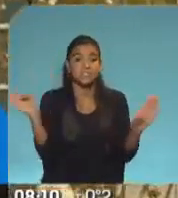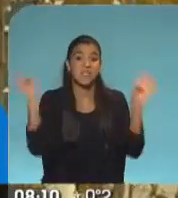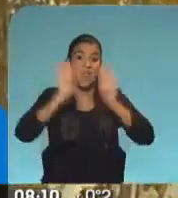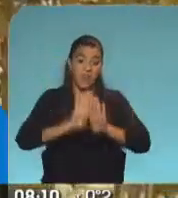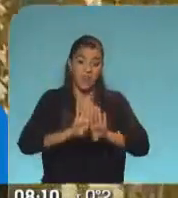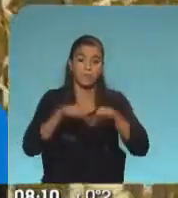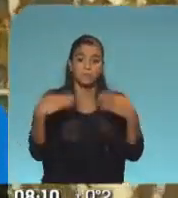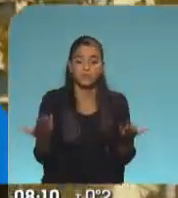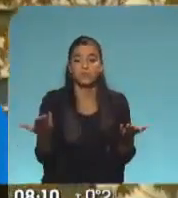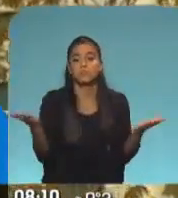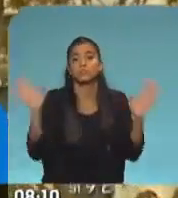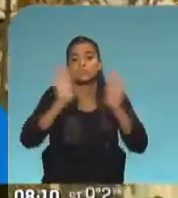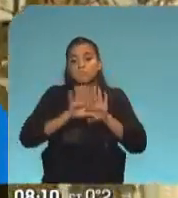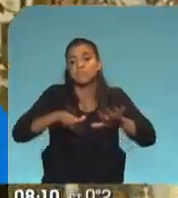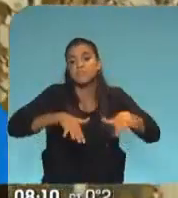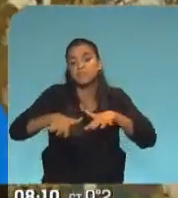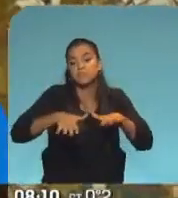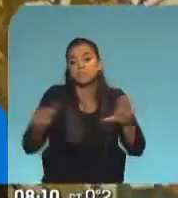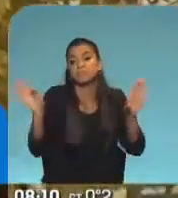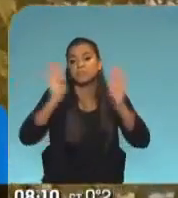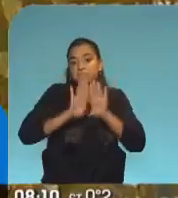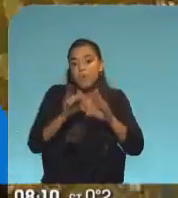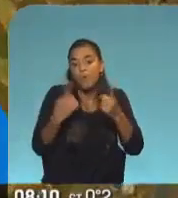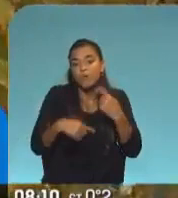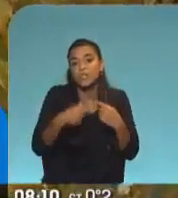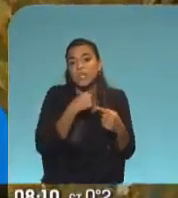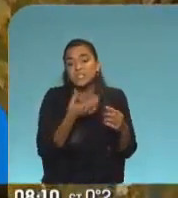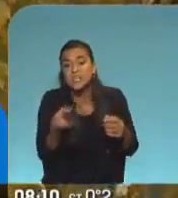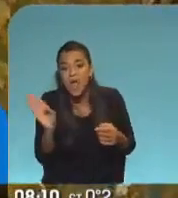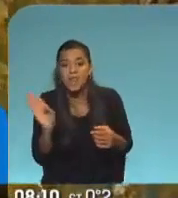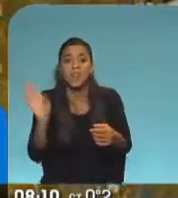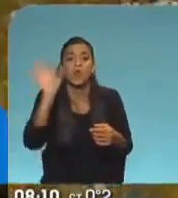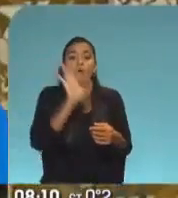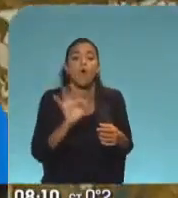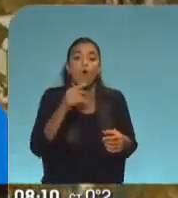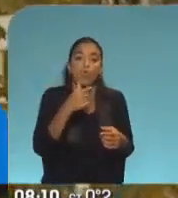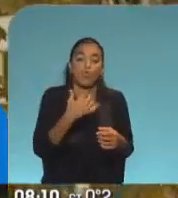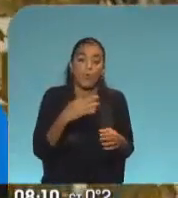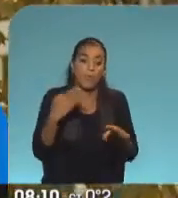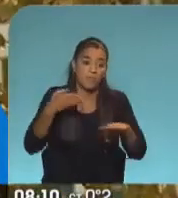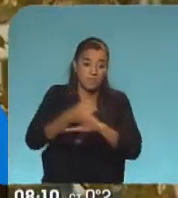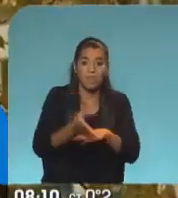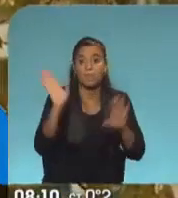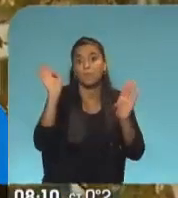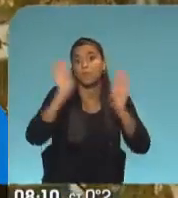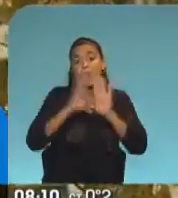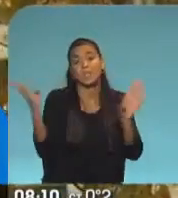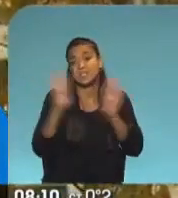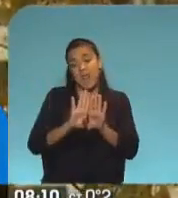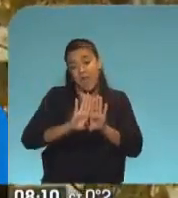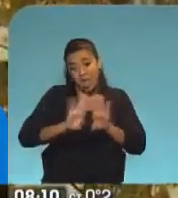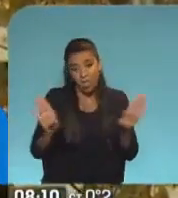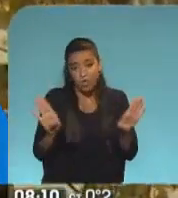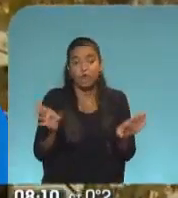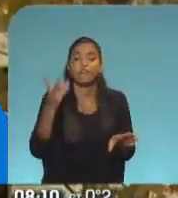bueno él se genera algún tipo de situación tensa cuando quieren salir o tienen que entrar y ya luego las puertas se cierran y de